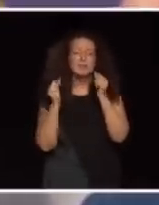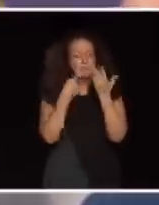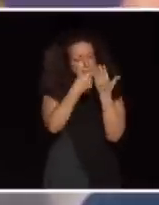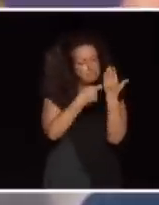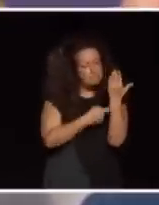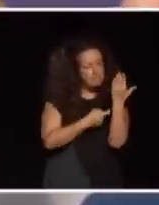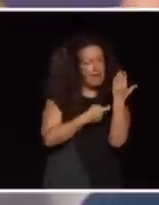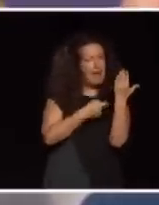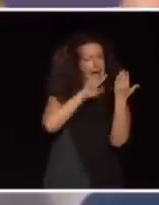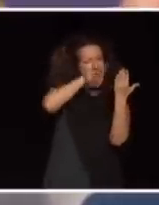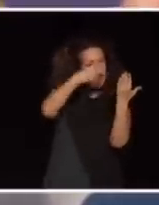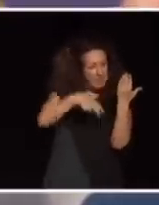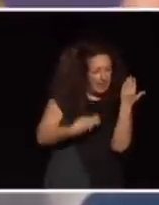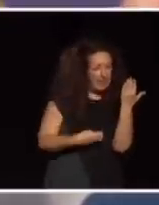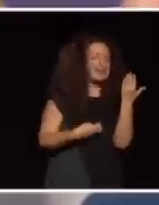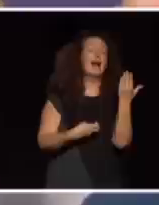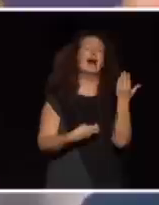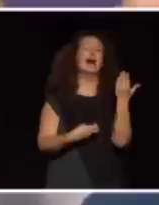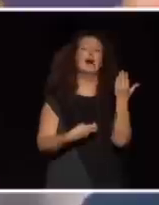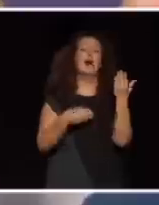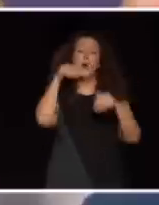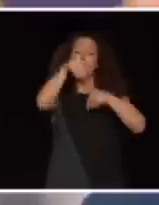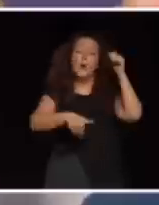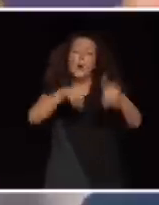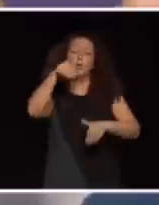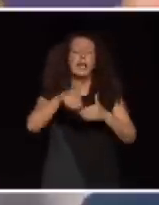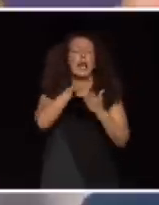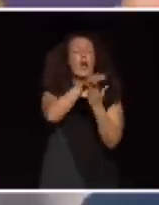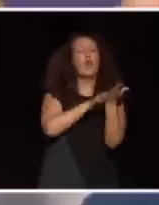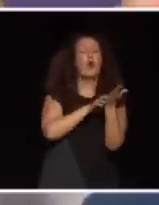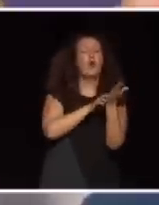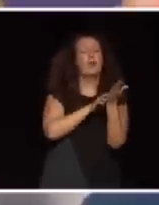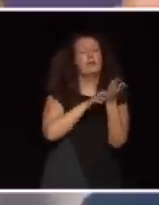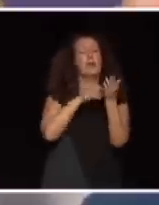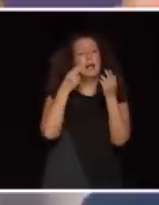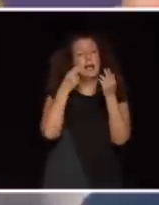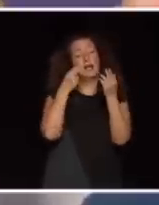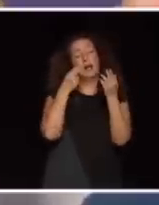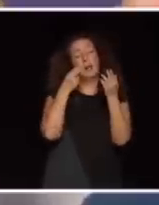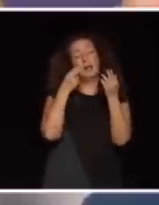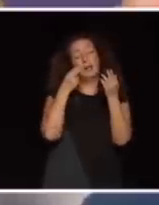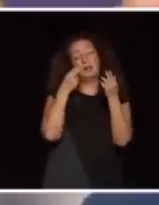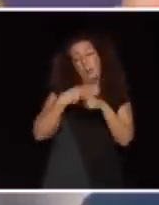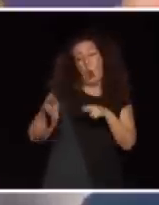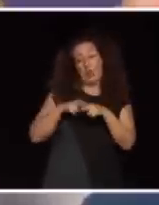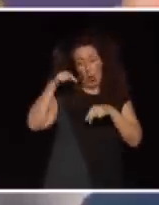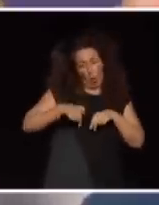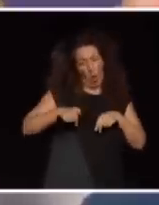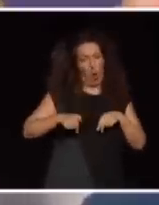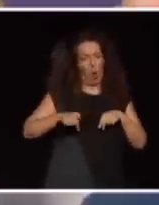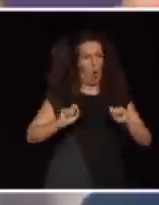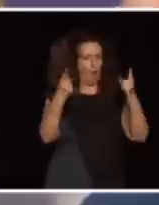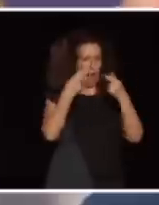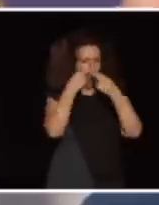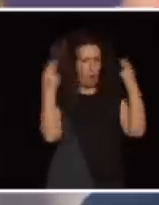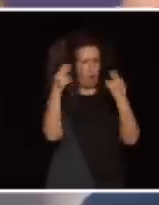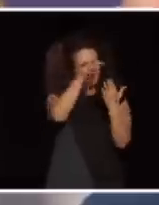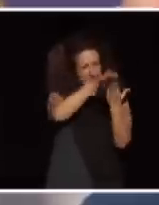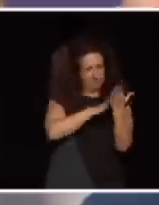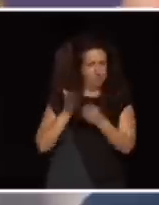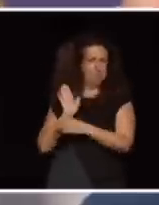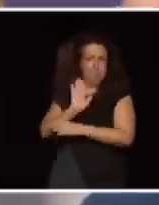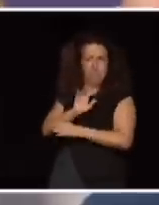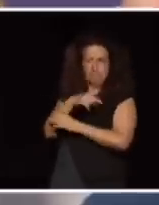votará un documento político que haremos público a lo largo del día de hoy, con el objetivo de fortalecer